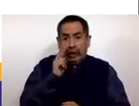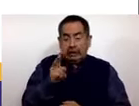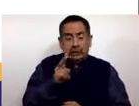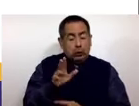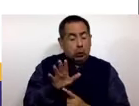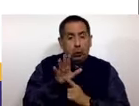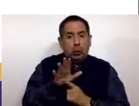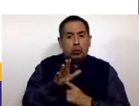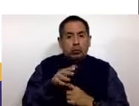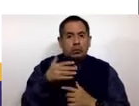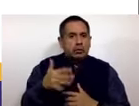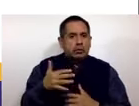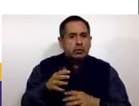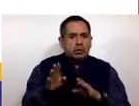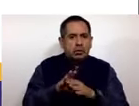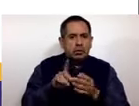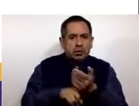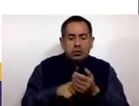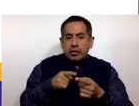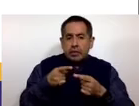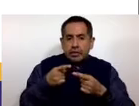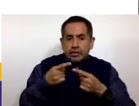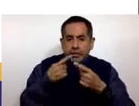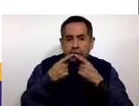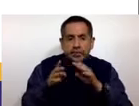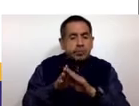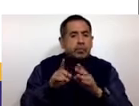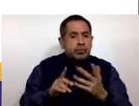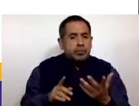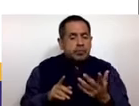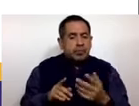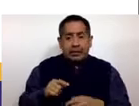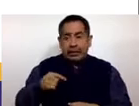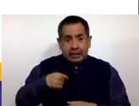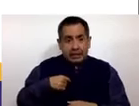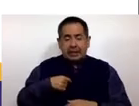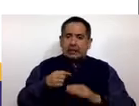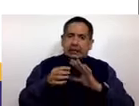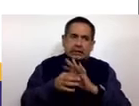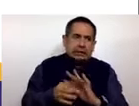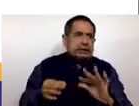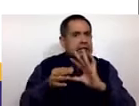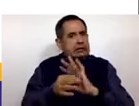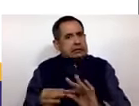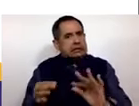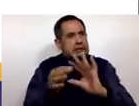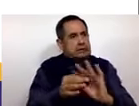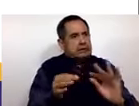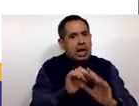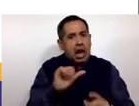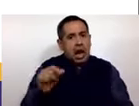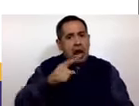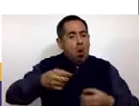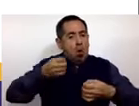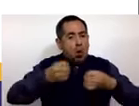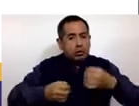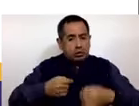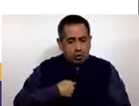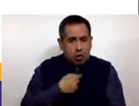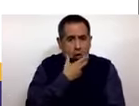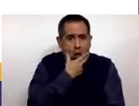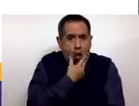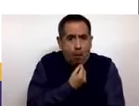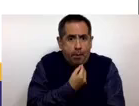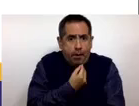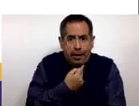ella. Y tuvo que partir de hacer conscientes a los jueces de que era un hombre el que iba a